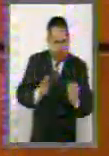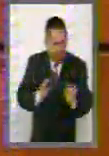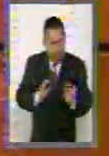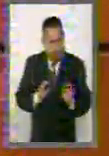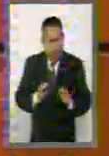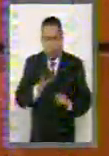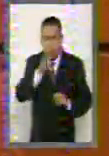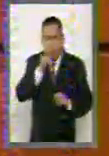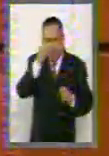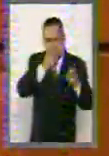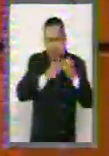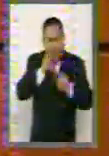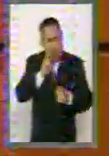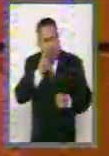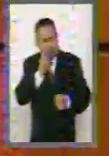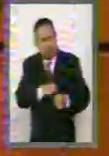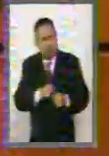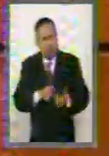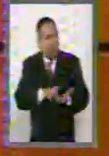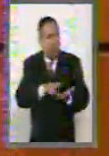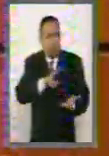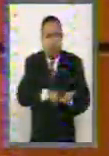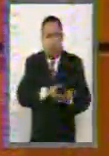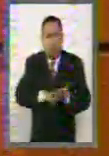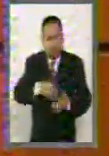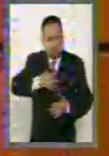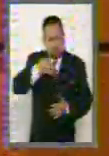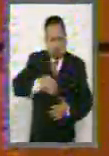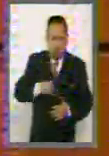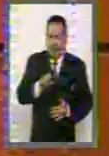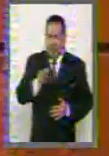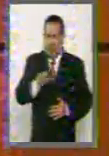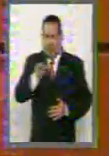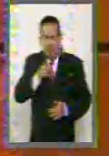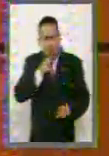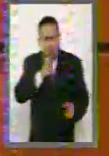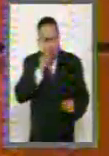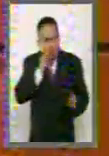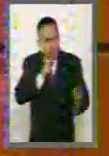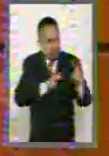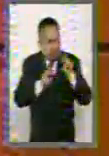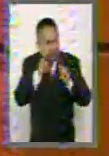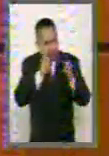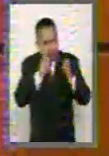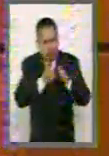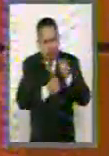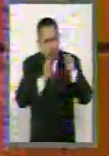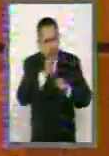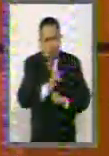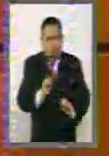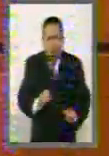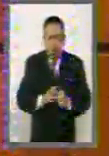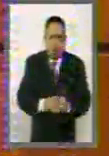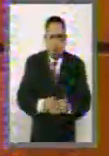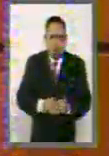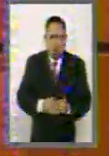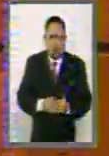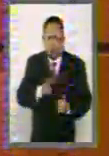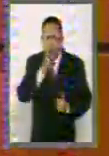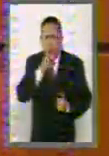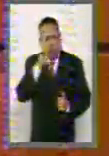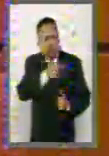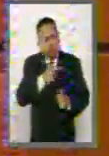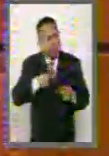podemos evaluar los valores, sus principios, su ética. No podemos evaluar a estas